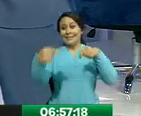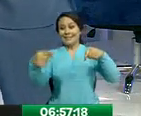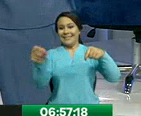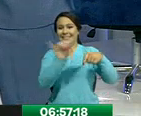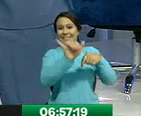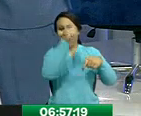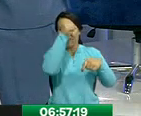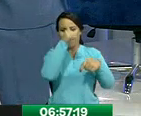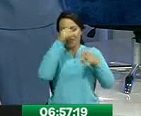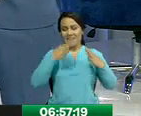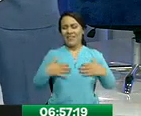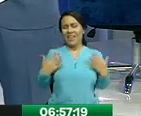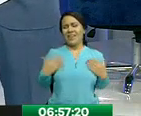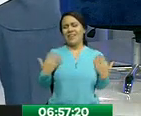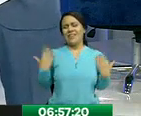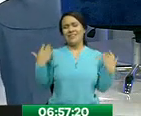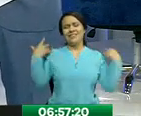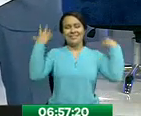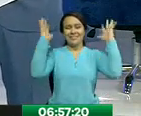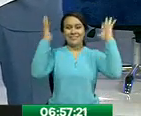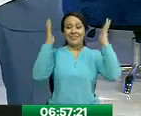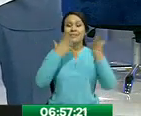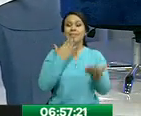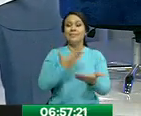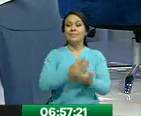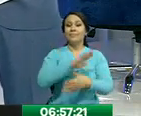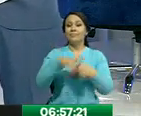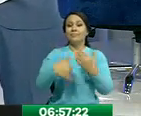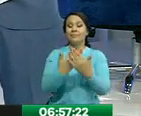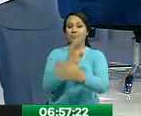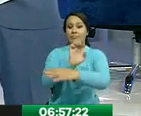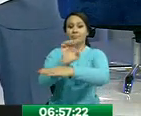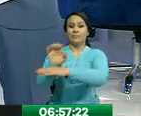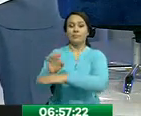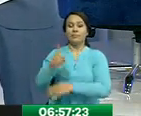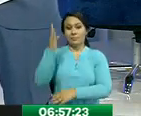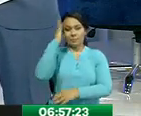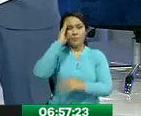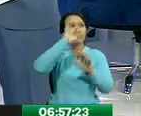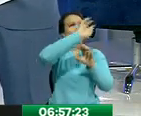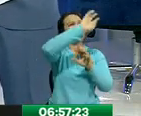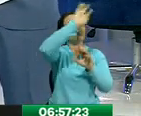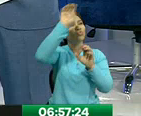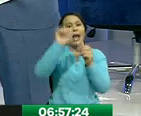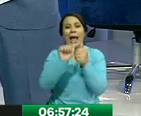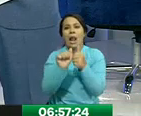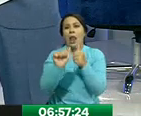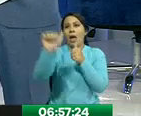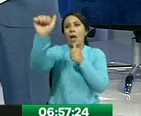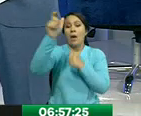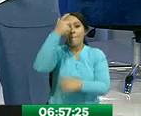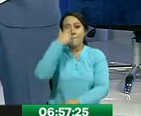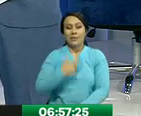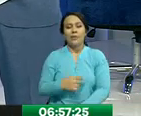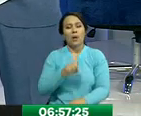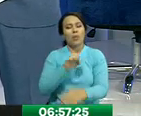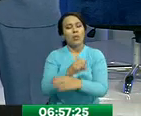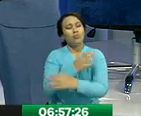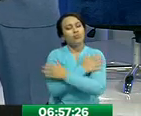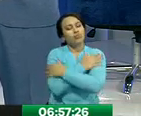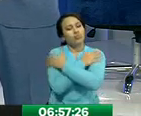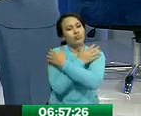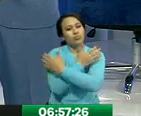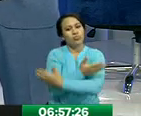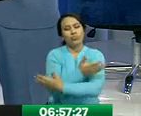Luisa. Claro que sí, José Luis, y amables televidentes de todo el Ecuador. En cada lugar del planeta donde haya un ecuatoriano, reciban un cálido